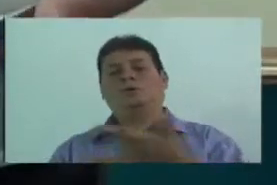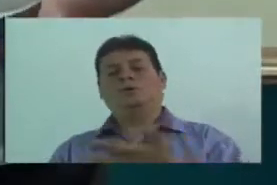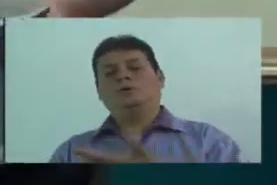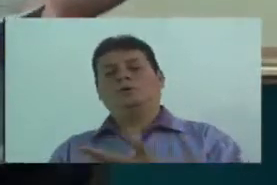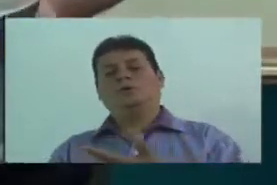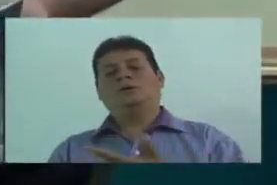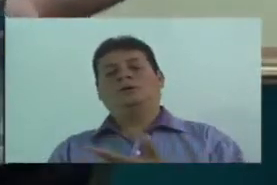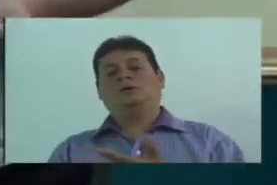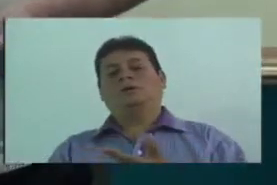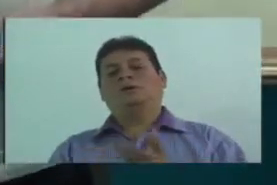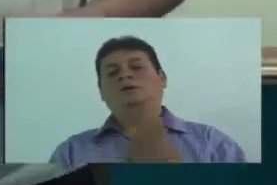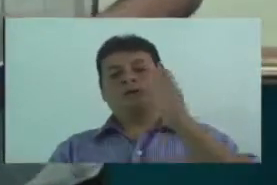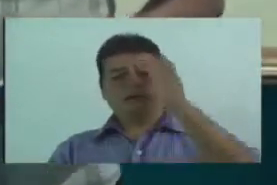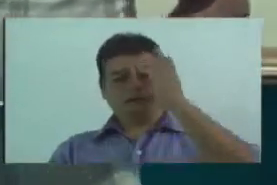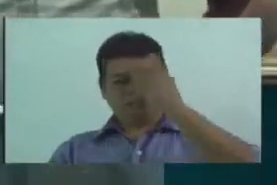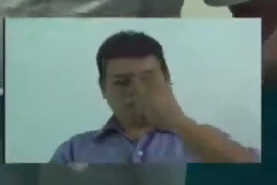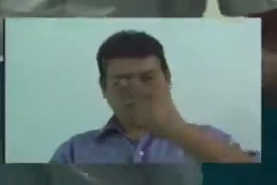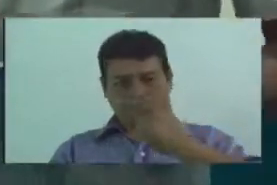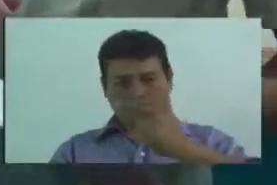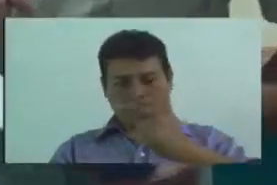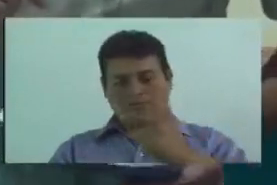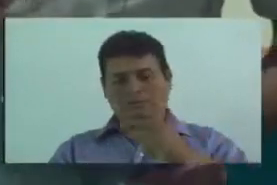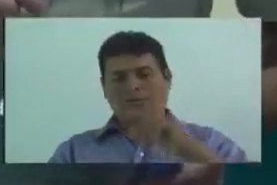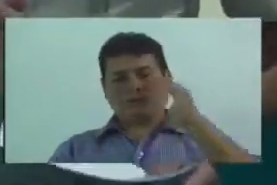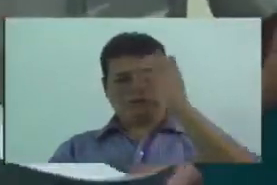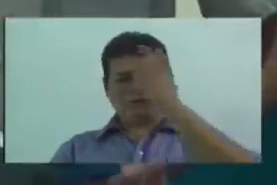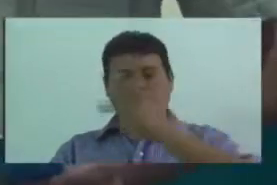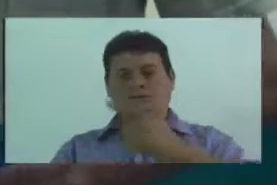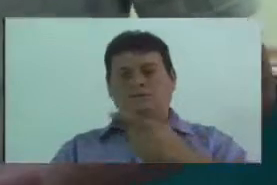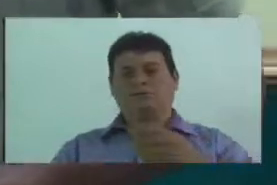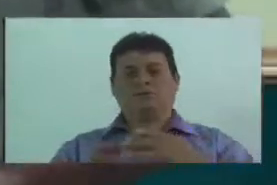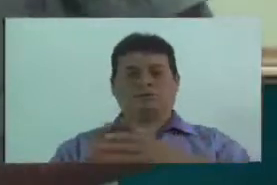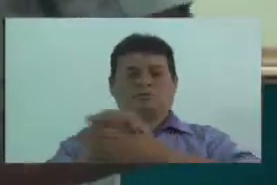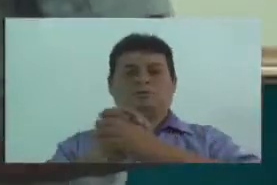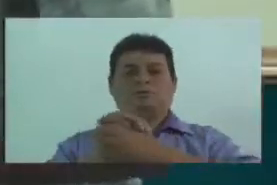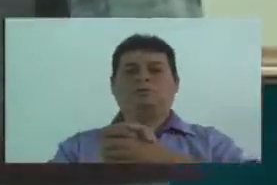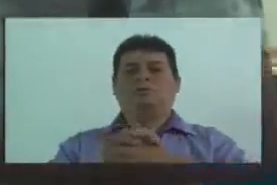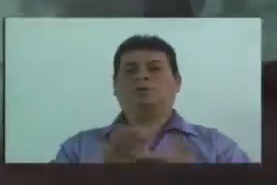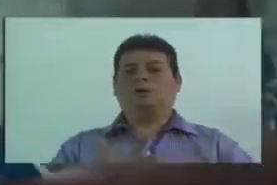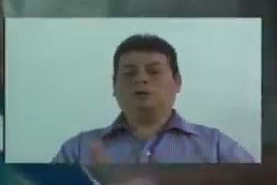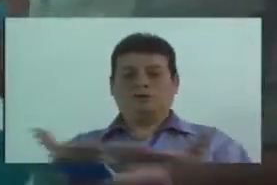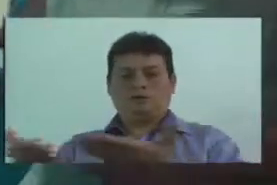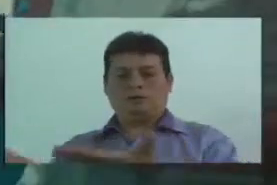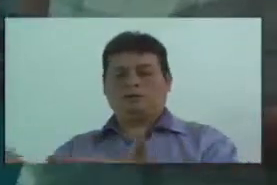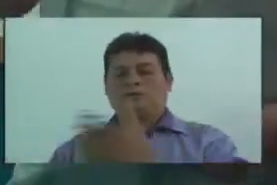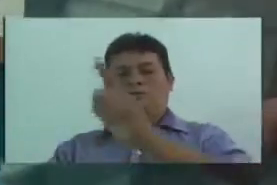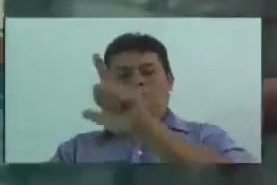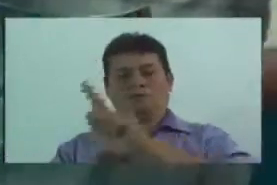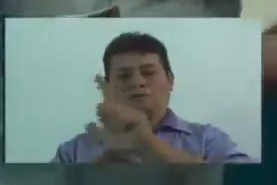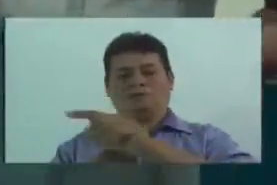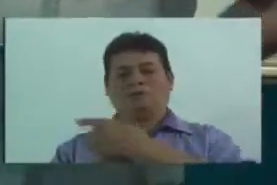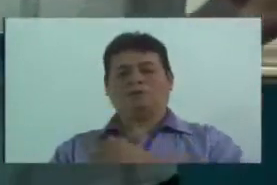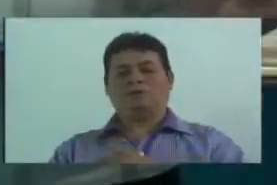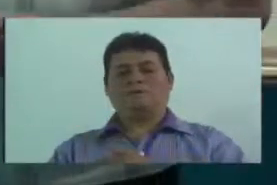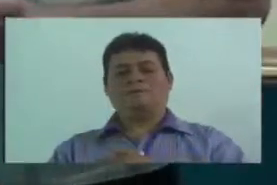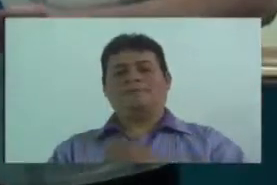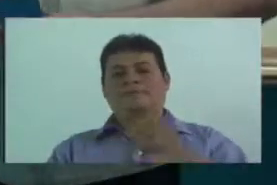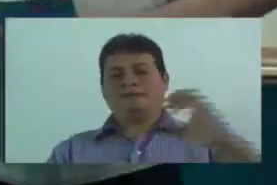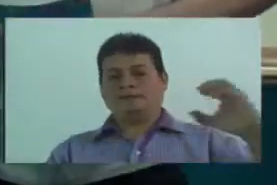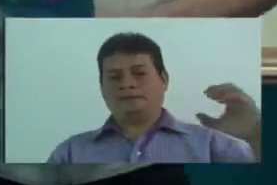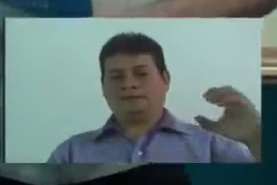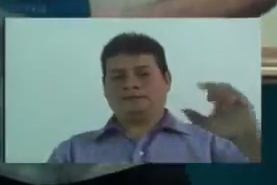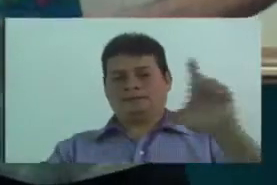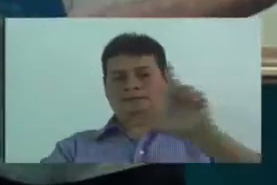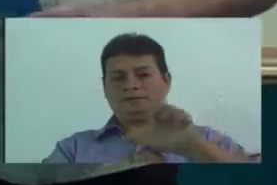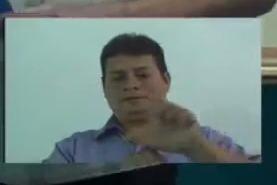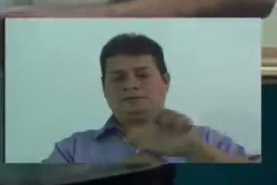deseo, también ya identificamos a qué tipo de enunciado corresponde. Entonces es un enunciado desiderativo, porque